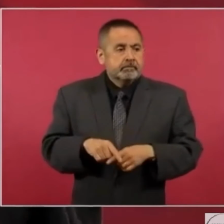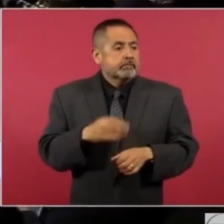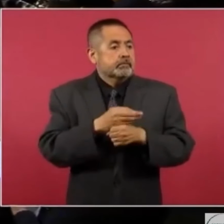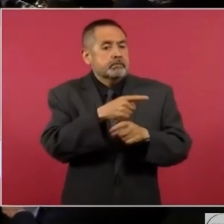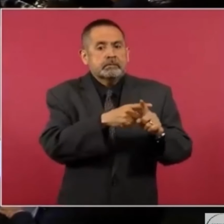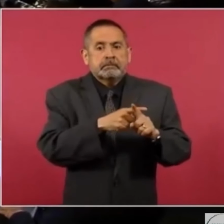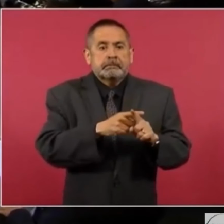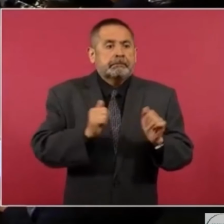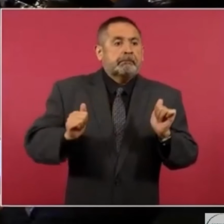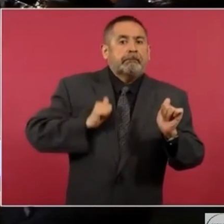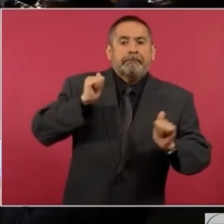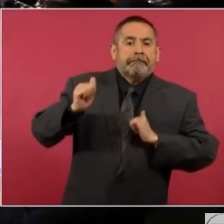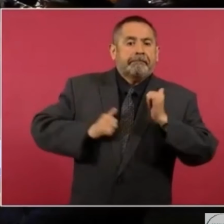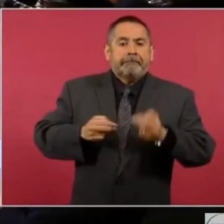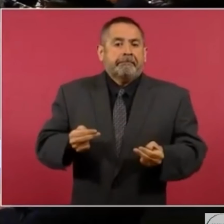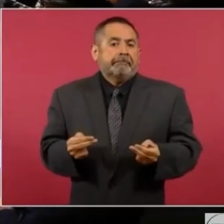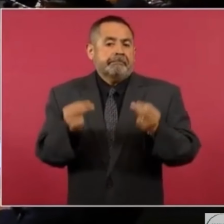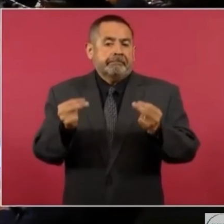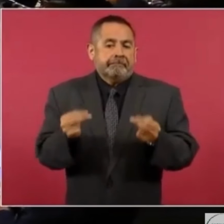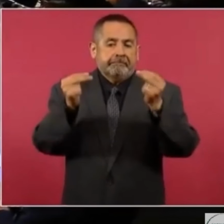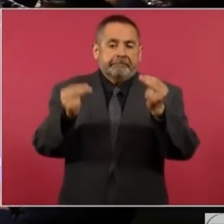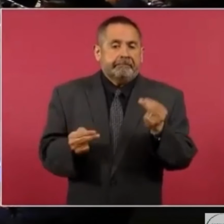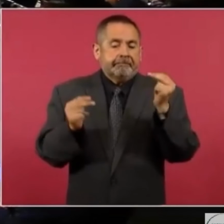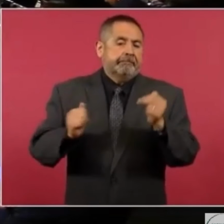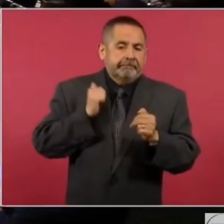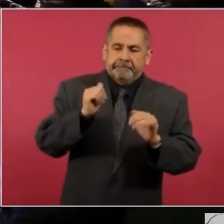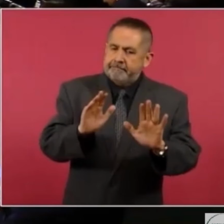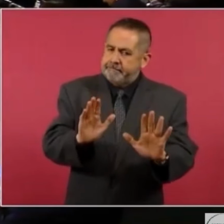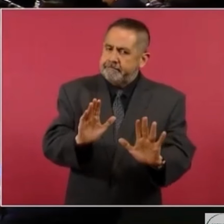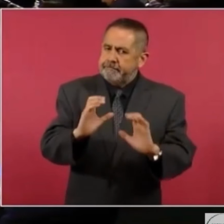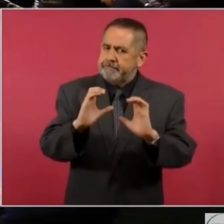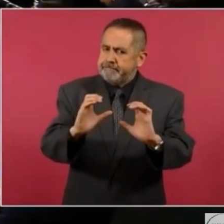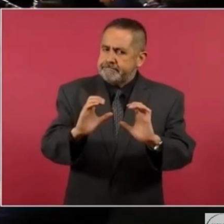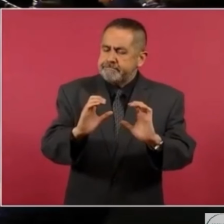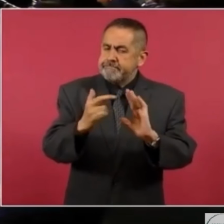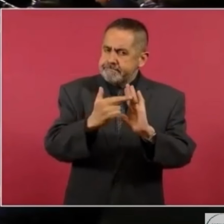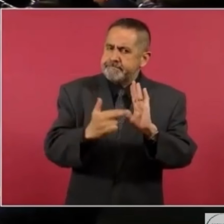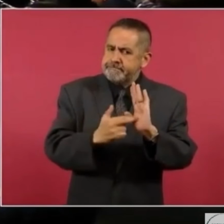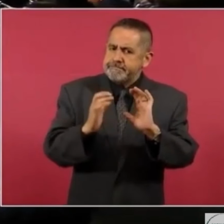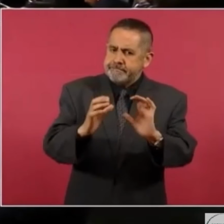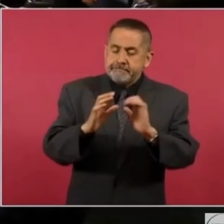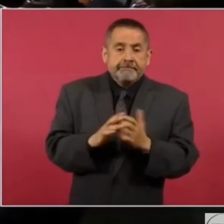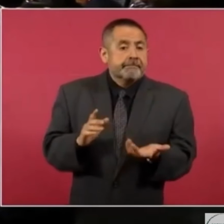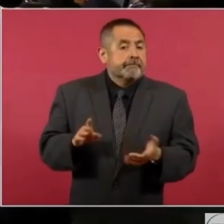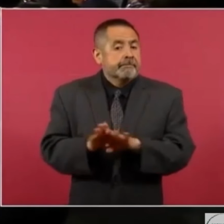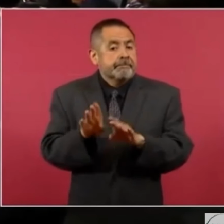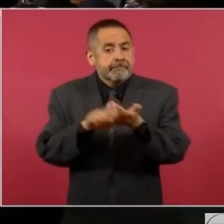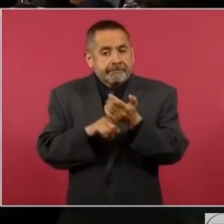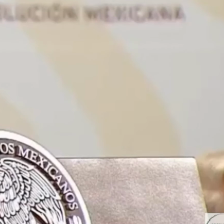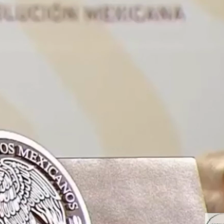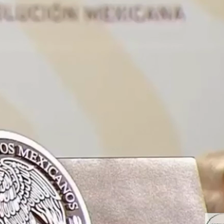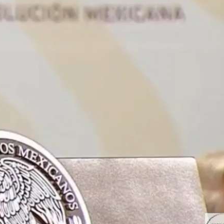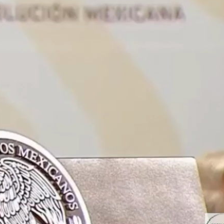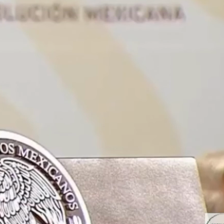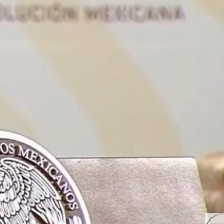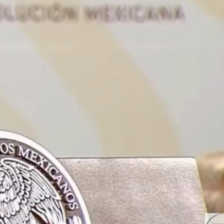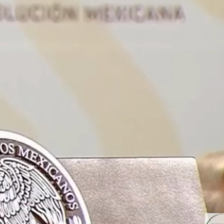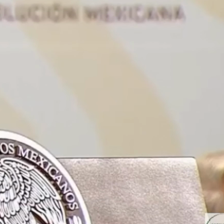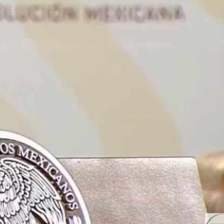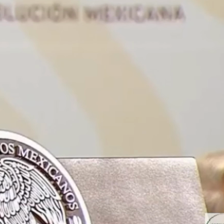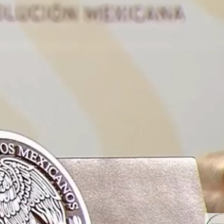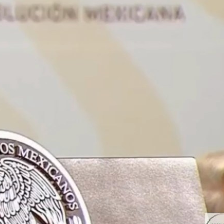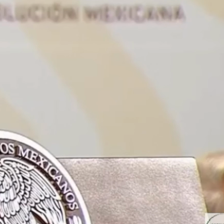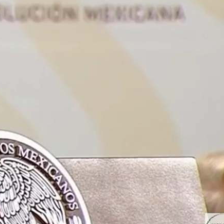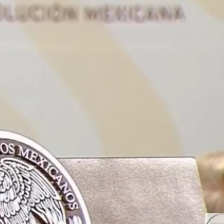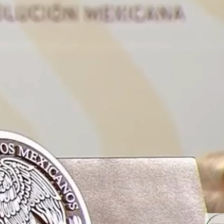el oportunismo comercial. Es muy difícil regular la práctica de la medicina tradicional o